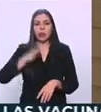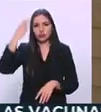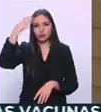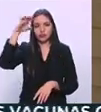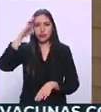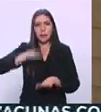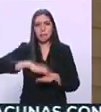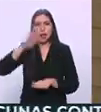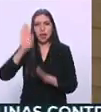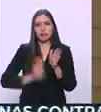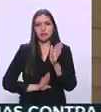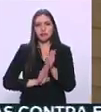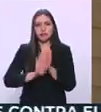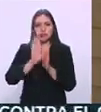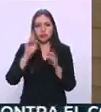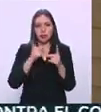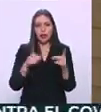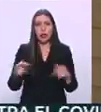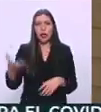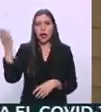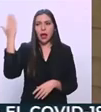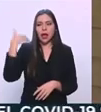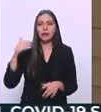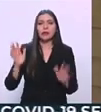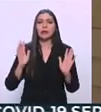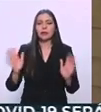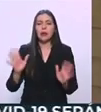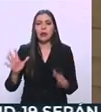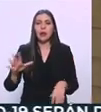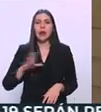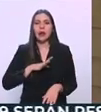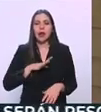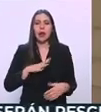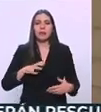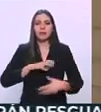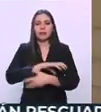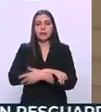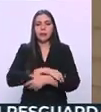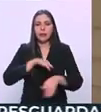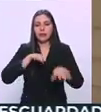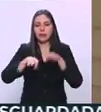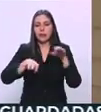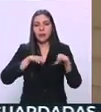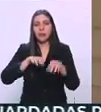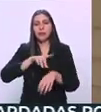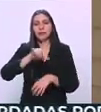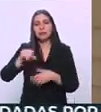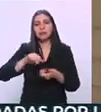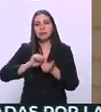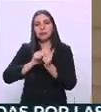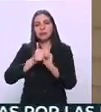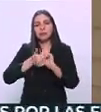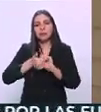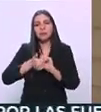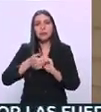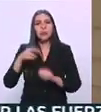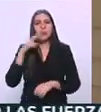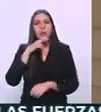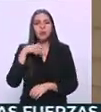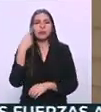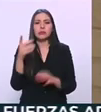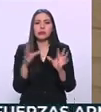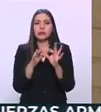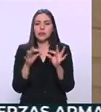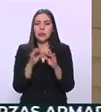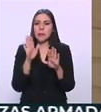ya tenemos un trecho de trabajo con ellos, de colaboración, y pronto podemos estar en condiciones de darles detalles.